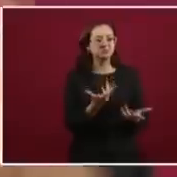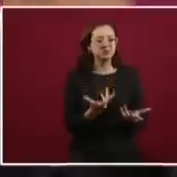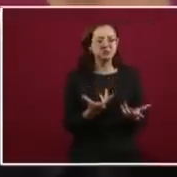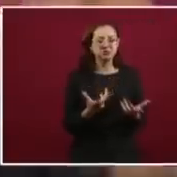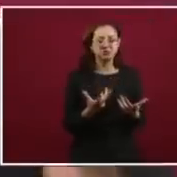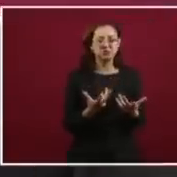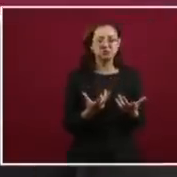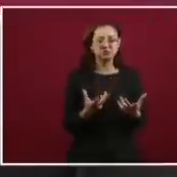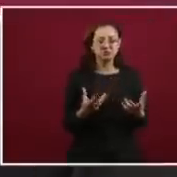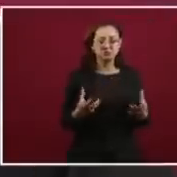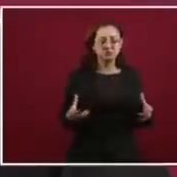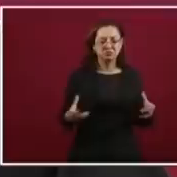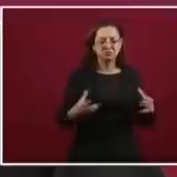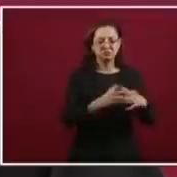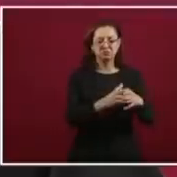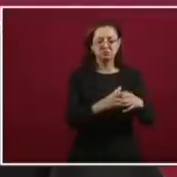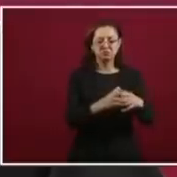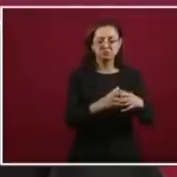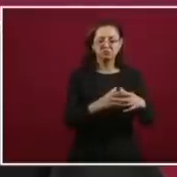las blandas